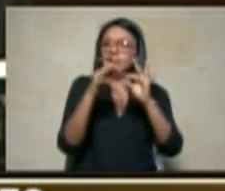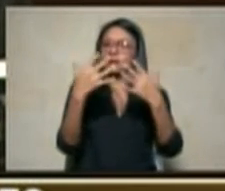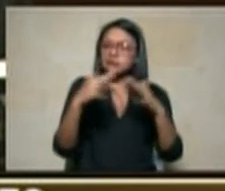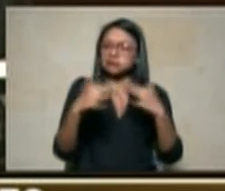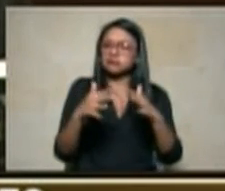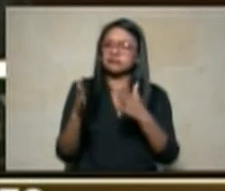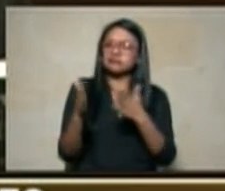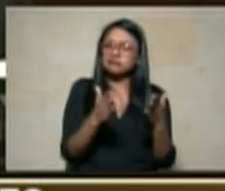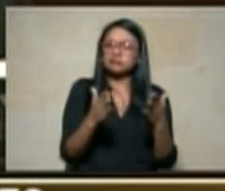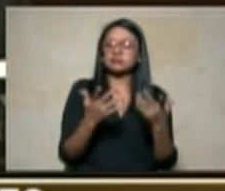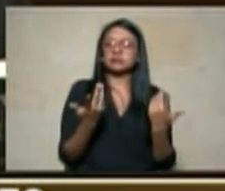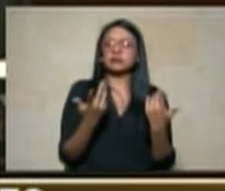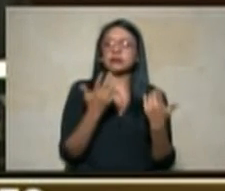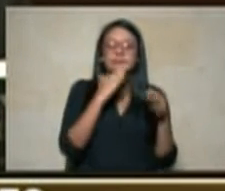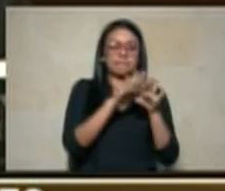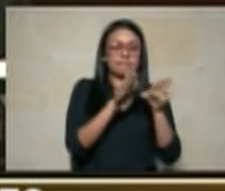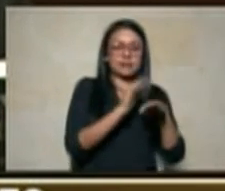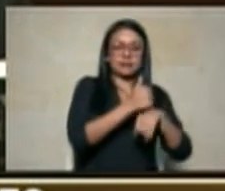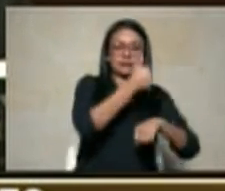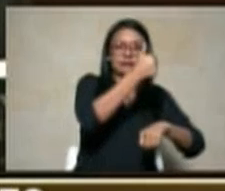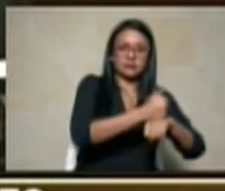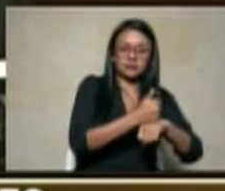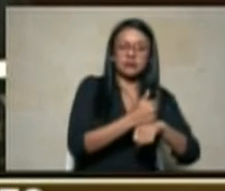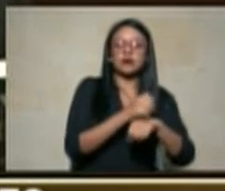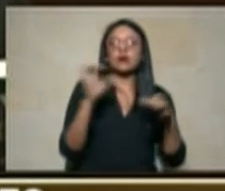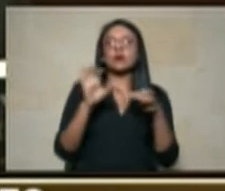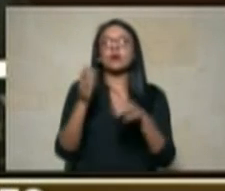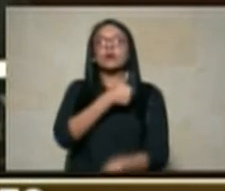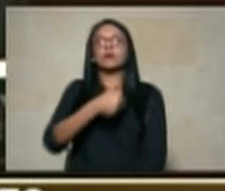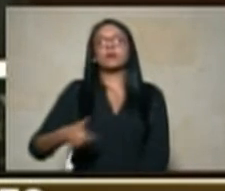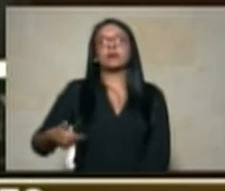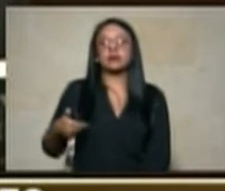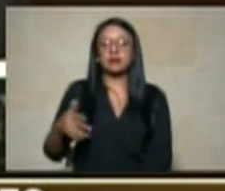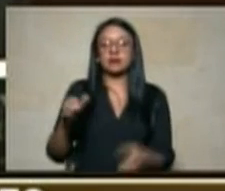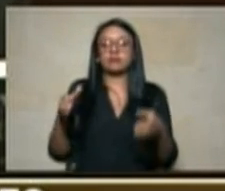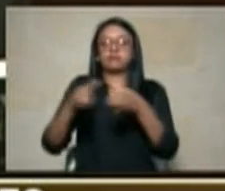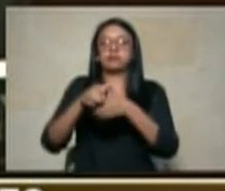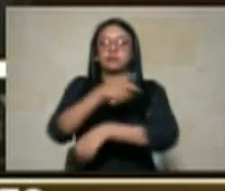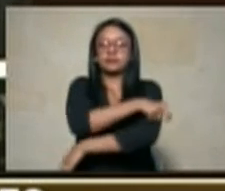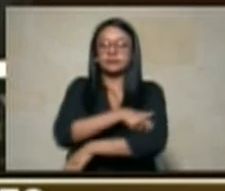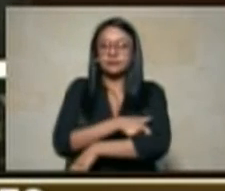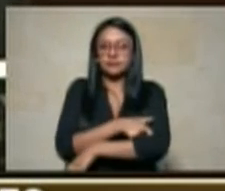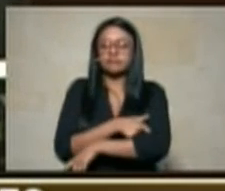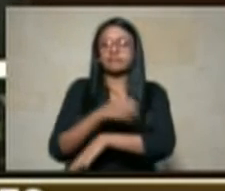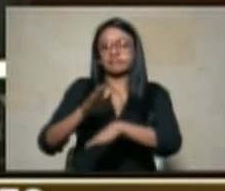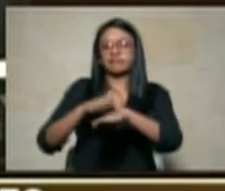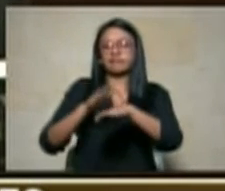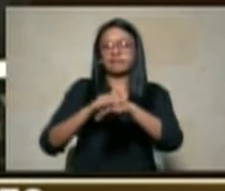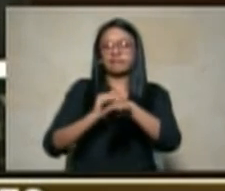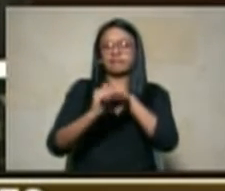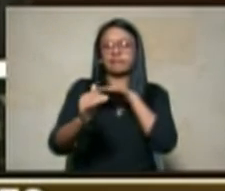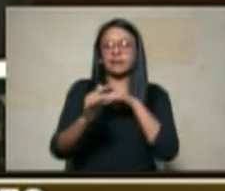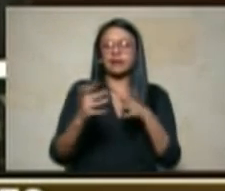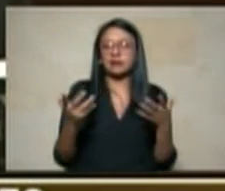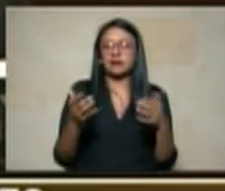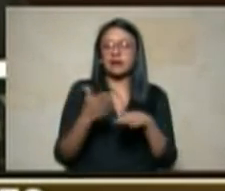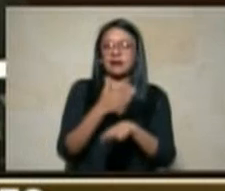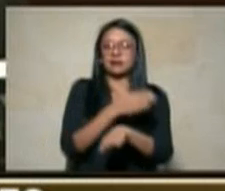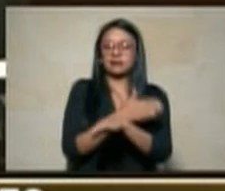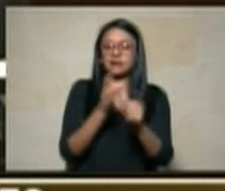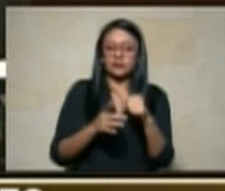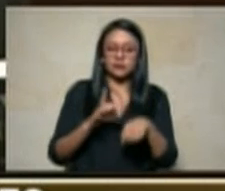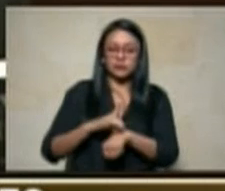demás comisiones. E invito, como lo decía el doctor Teléforo Pedraza, de ser así, para que se modifique el reglamento interno y se